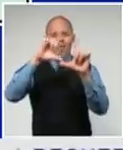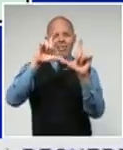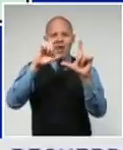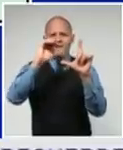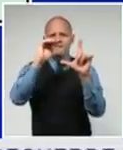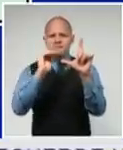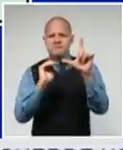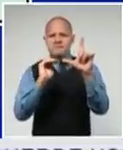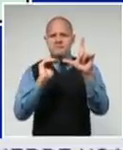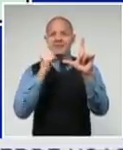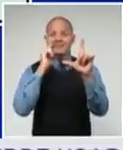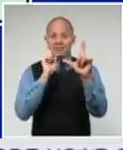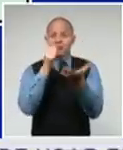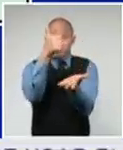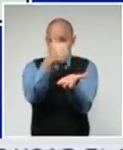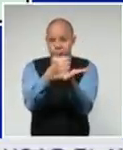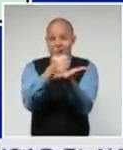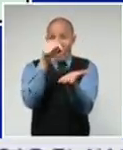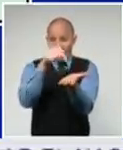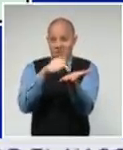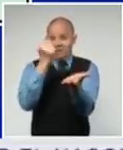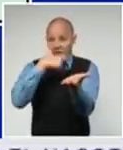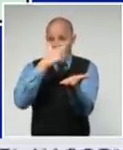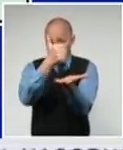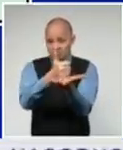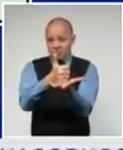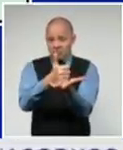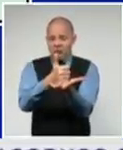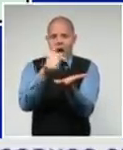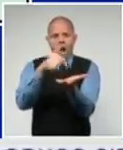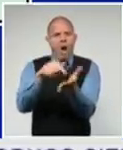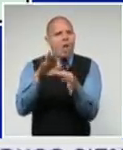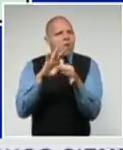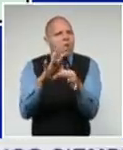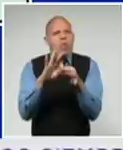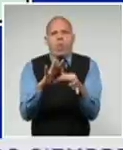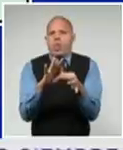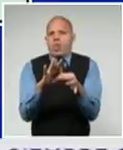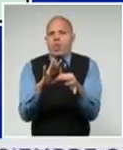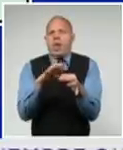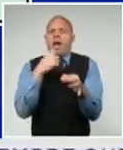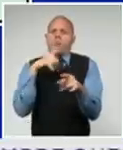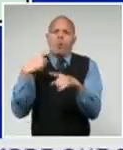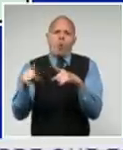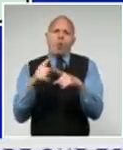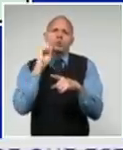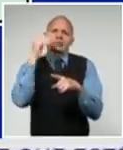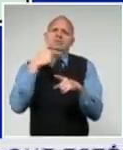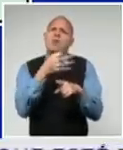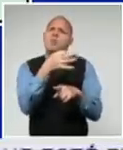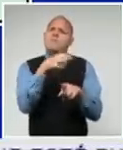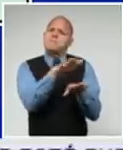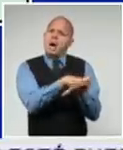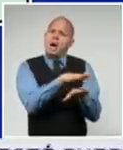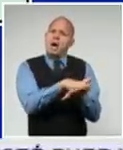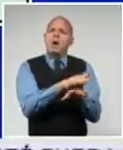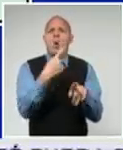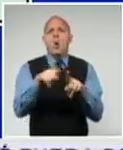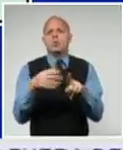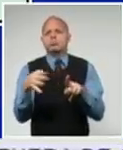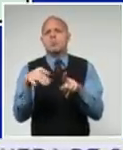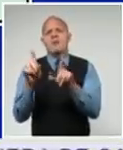en el municipio de Ciego de Ávila. Hay un evento en Majagua, hay un evento en